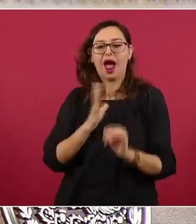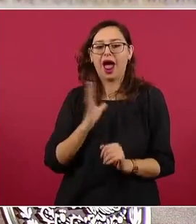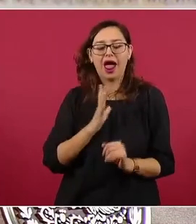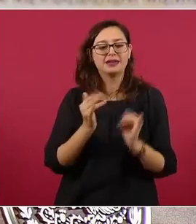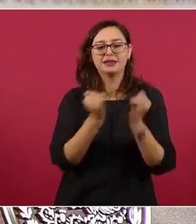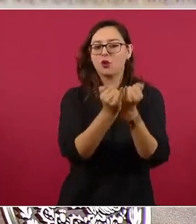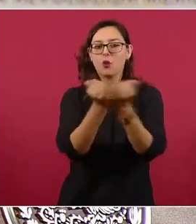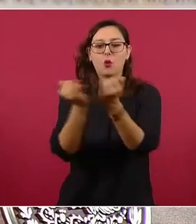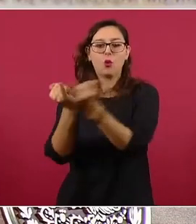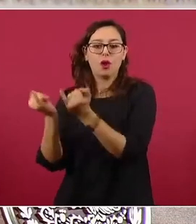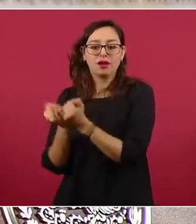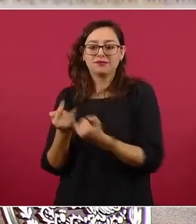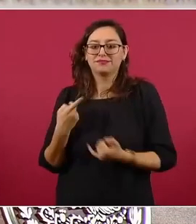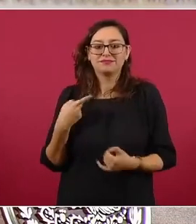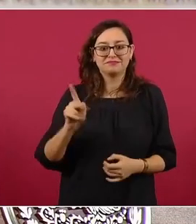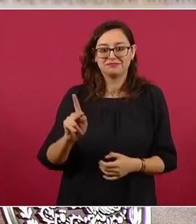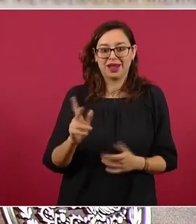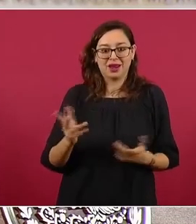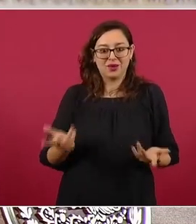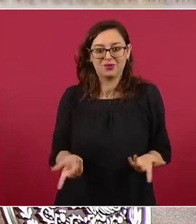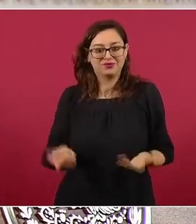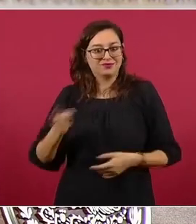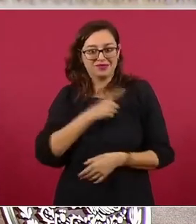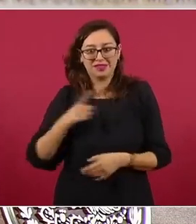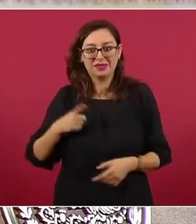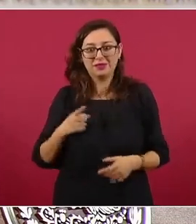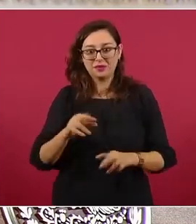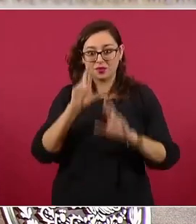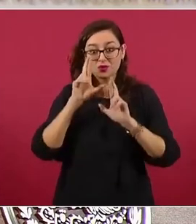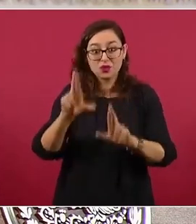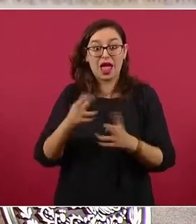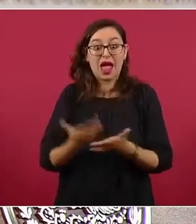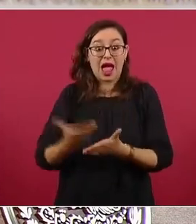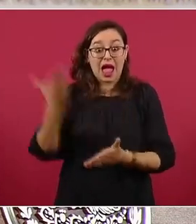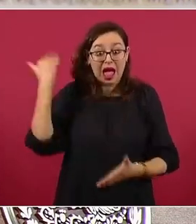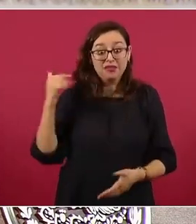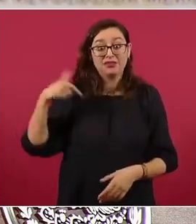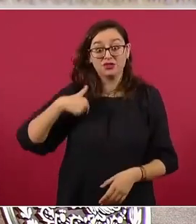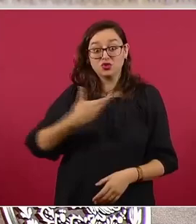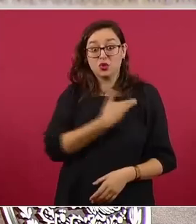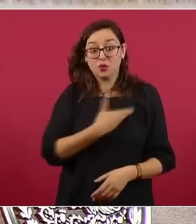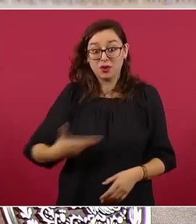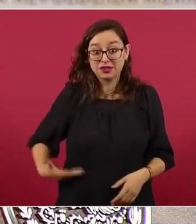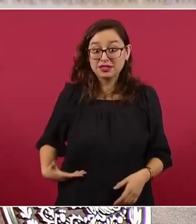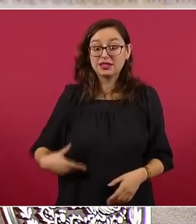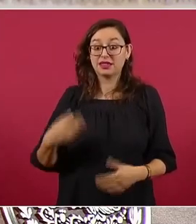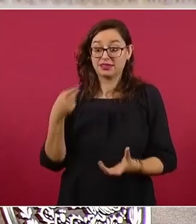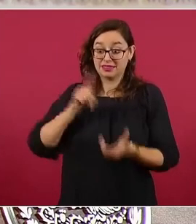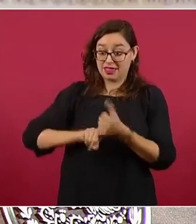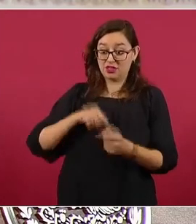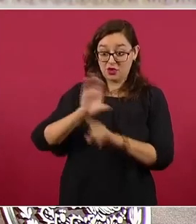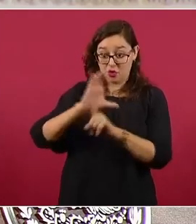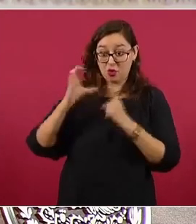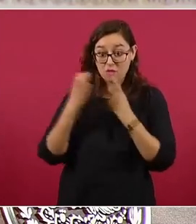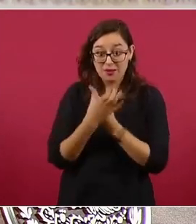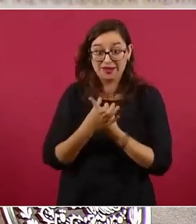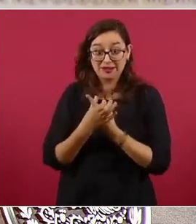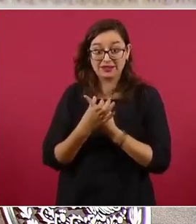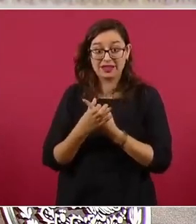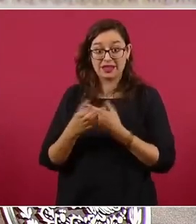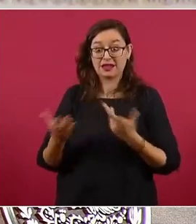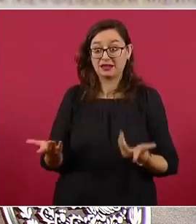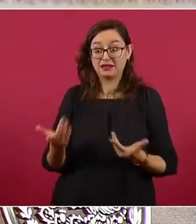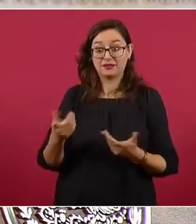Simplemente por un problema de respeto a uno mismo. Yo fui presidente de la sección instructora de la Cámara, que hizo